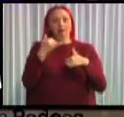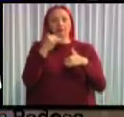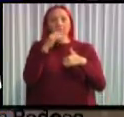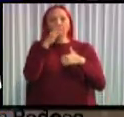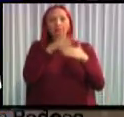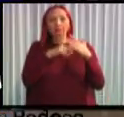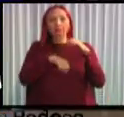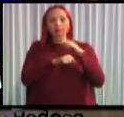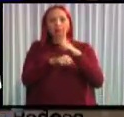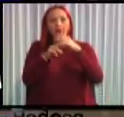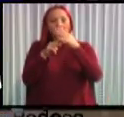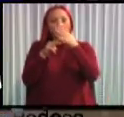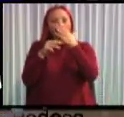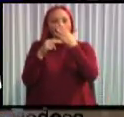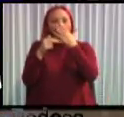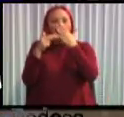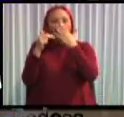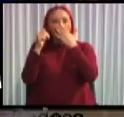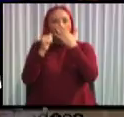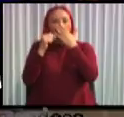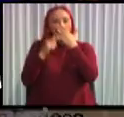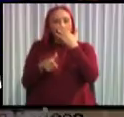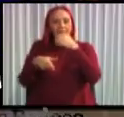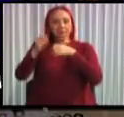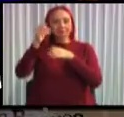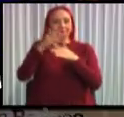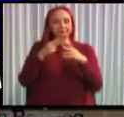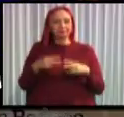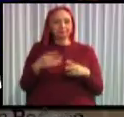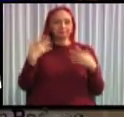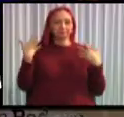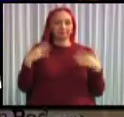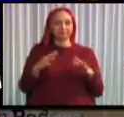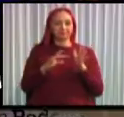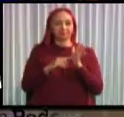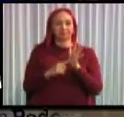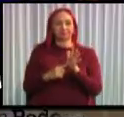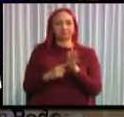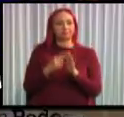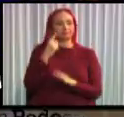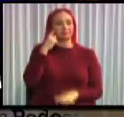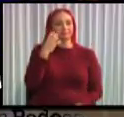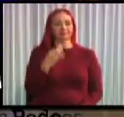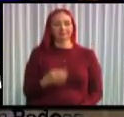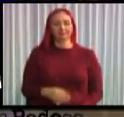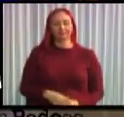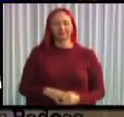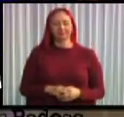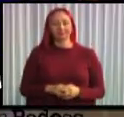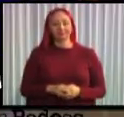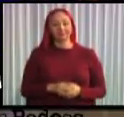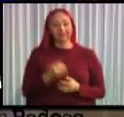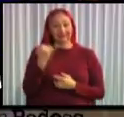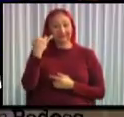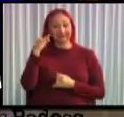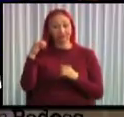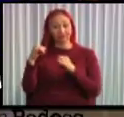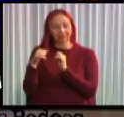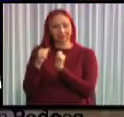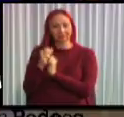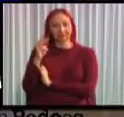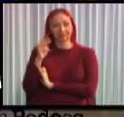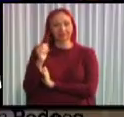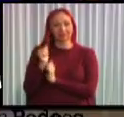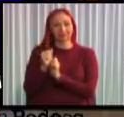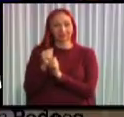si jugaron mancha con los trompos. Don Edgar, si por la víspera se saca el día, ¿verdad? No. A ver, si jugaron mancha con los